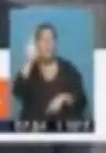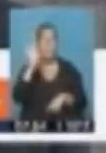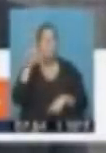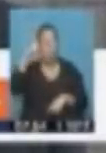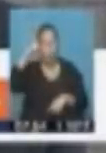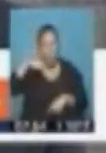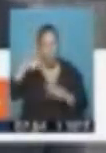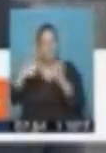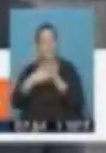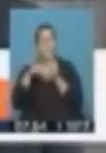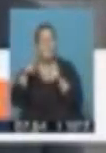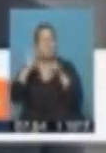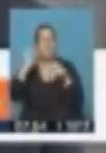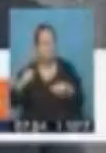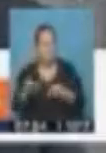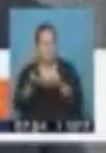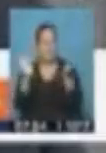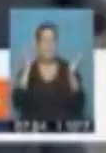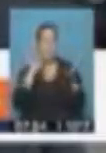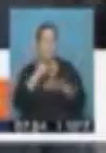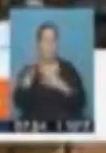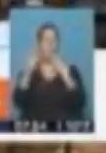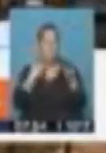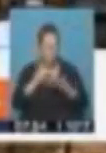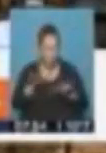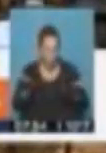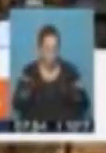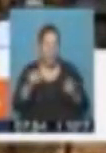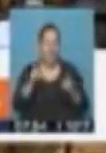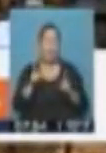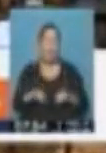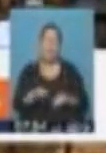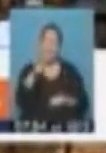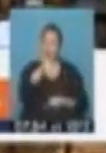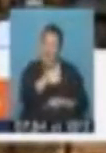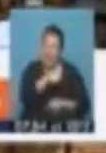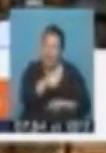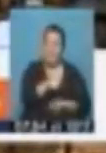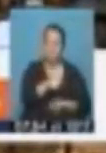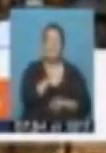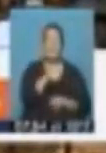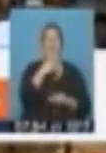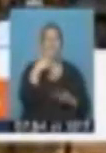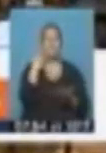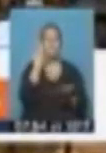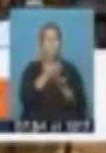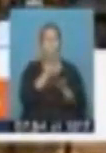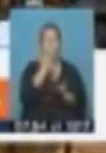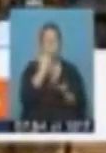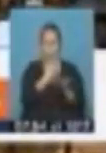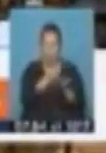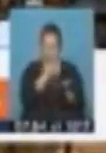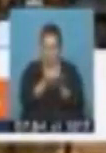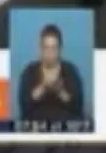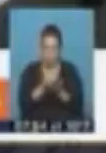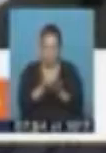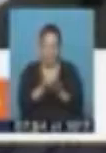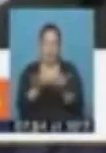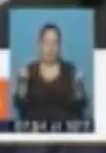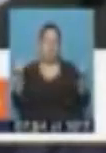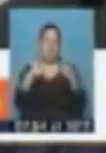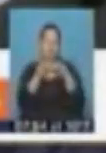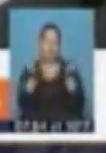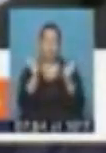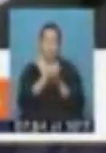jueces o fiscales. En ese caso sí hay audiencias públicas. Y en este caso han estado presentes los dos propuestos en una audiencia